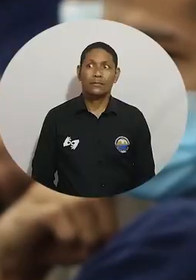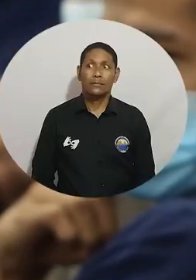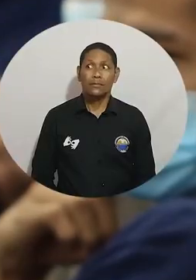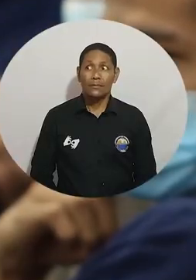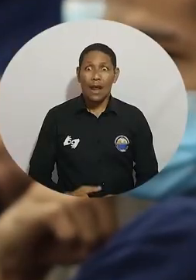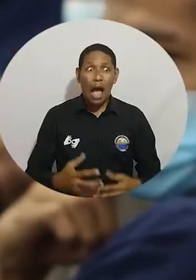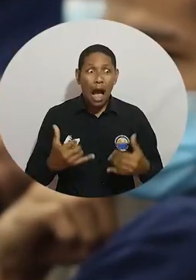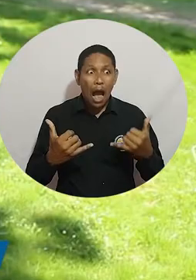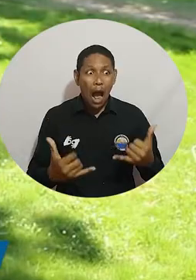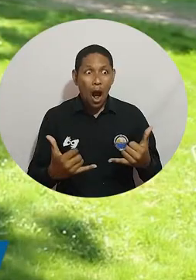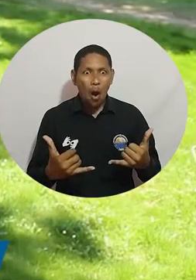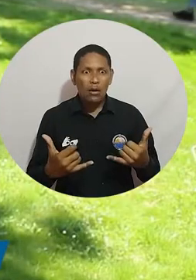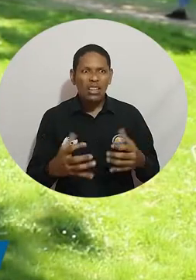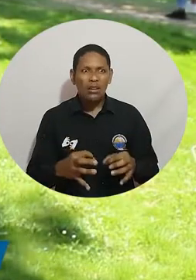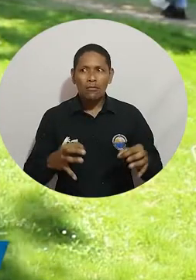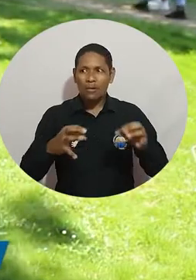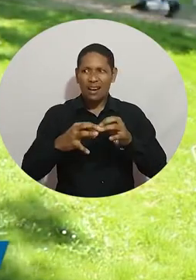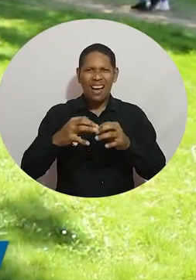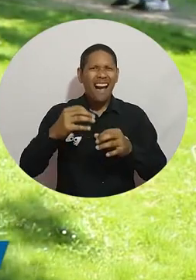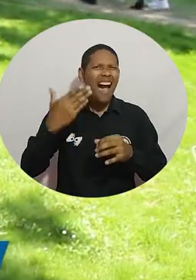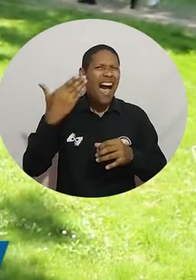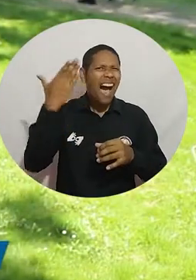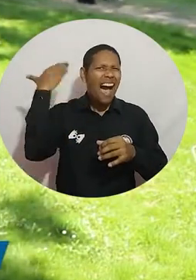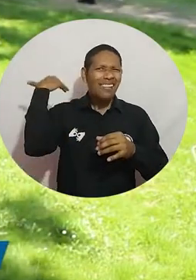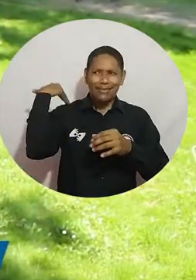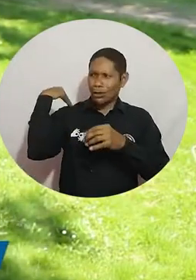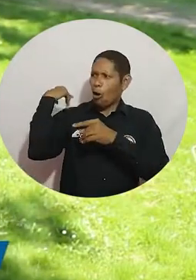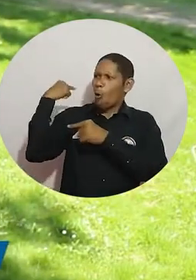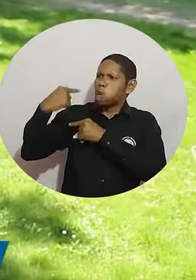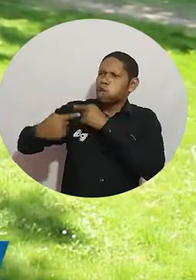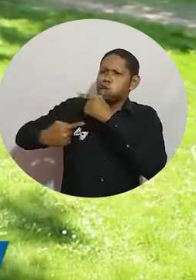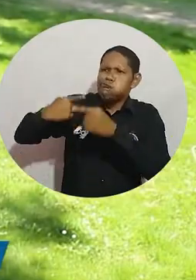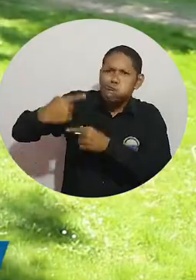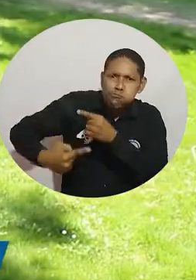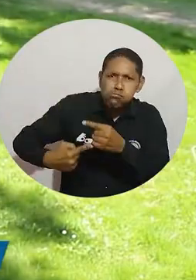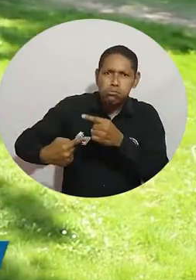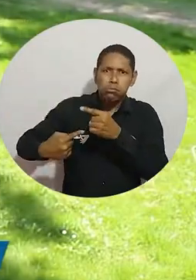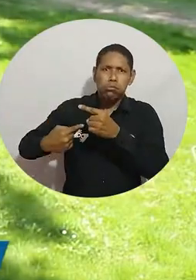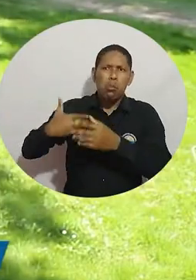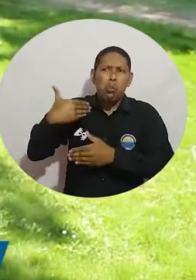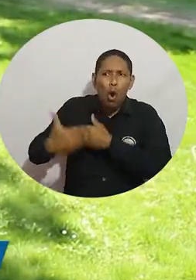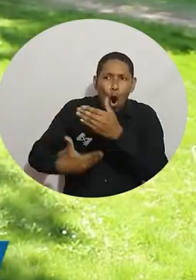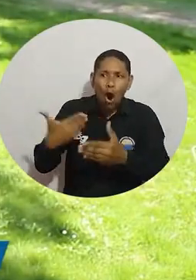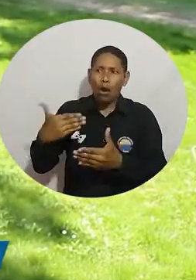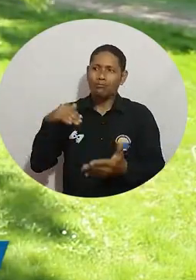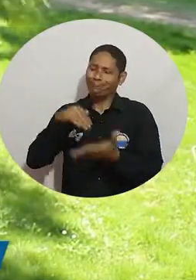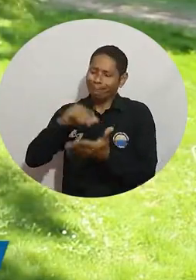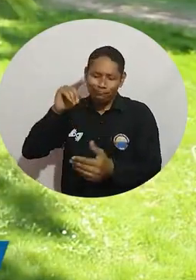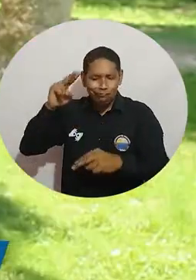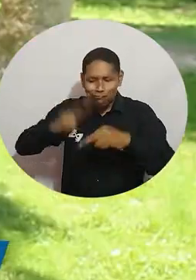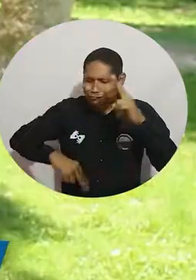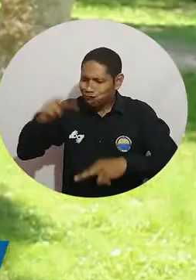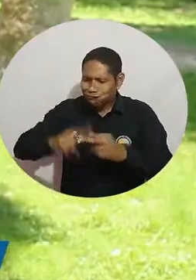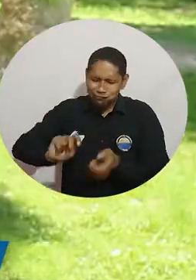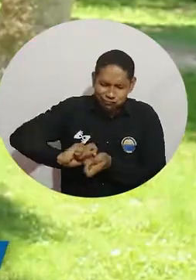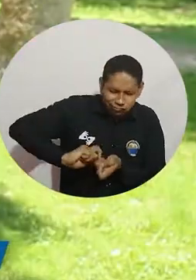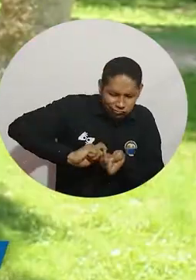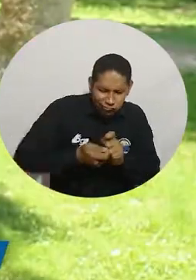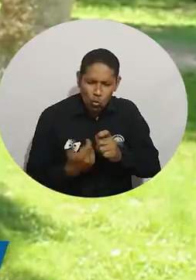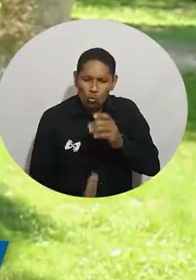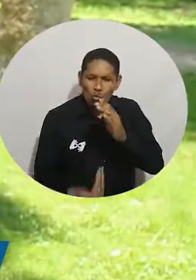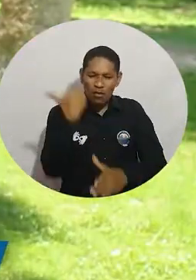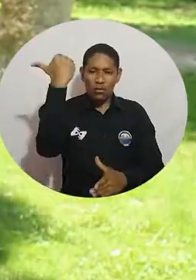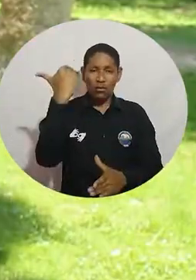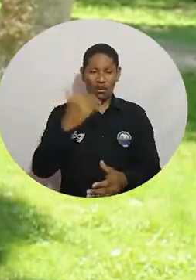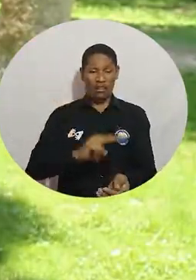Lo que se trata es de enseñar a deconstruir estos procesos y ver que la mal llamada